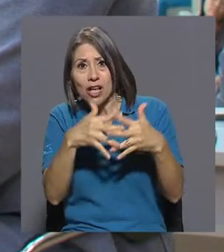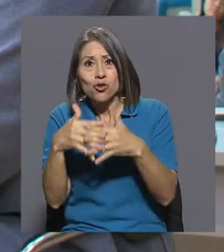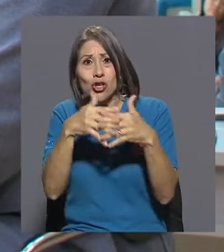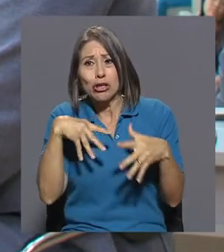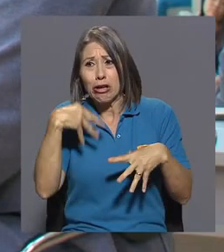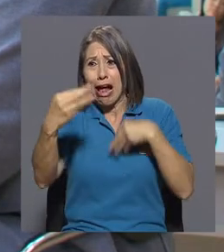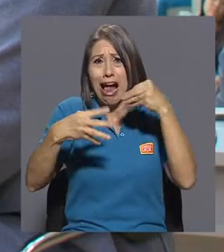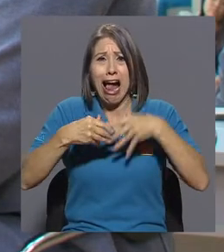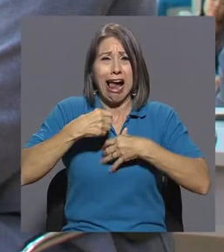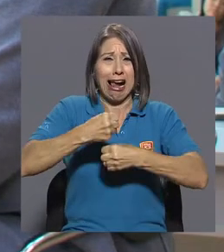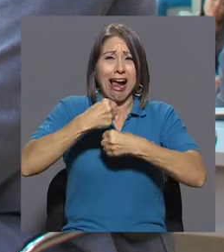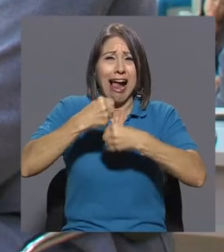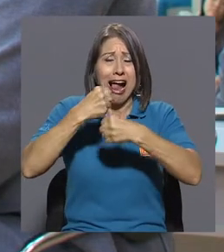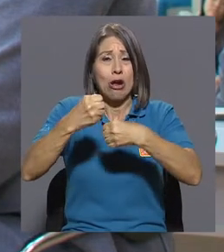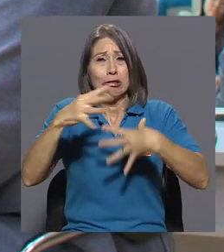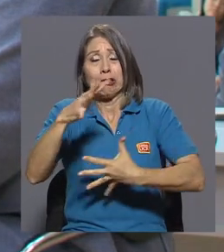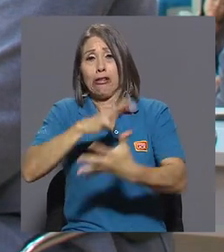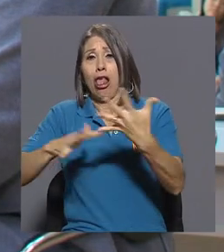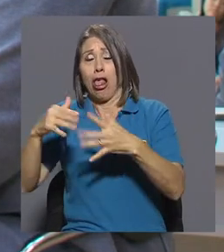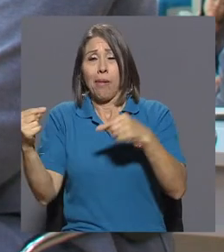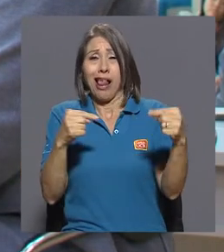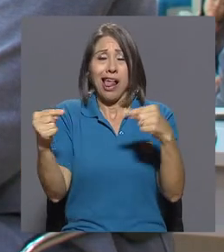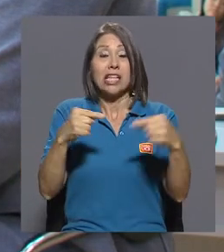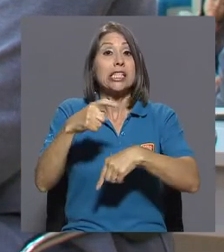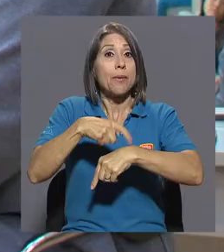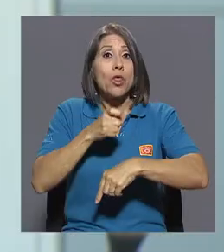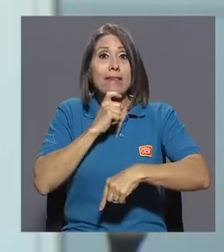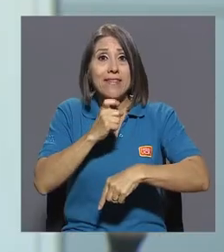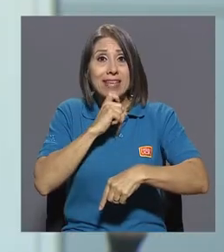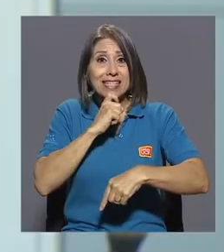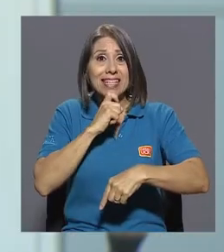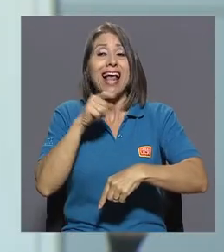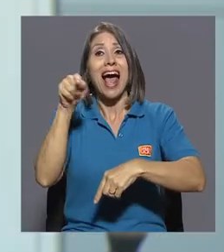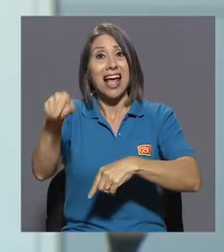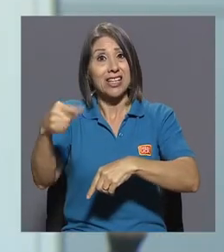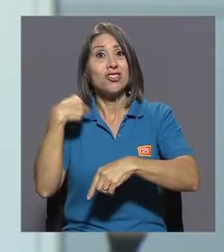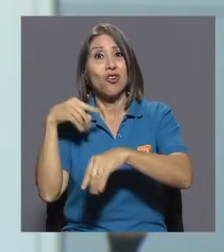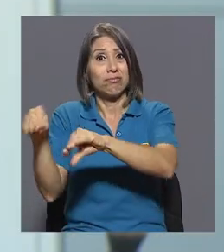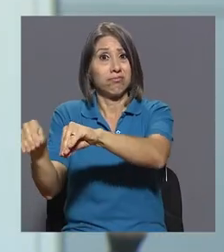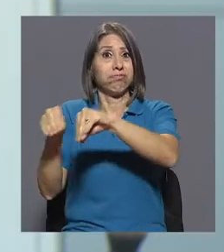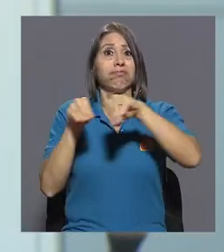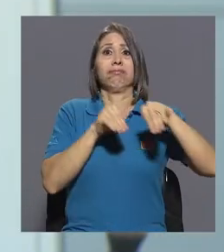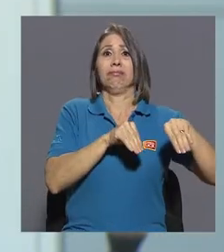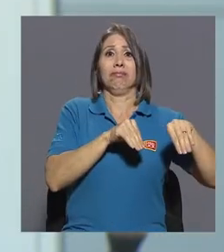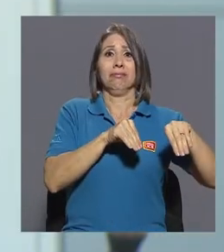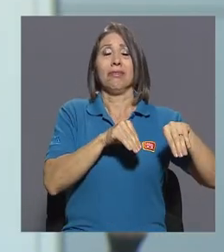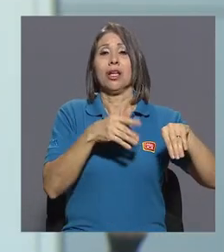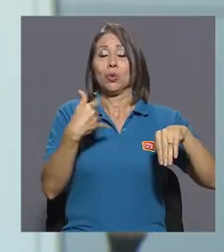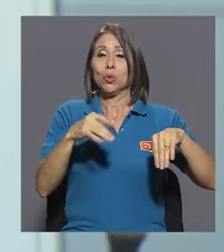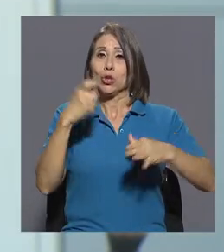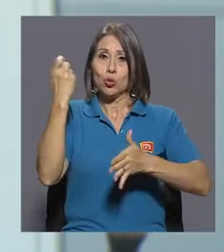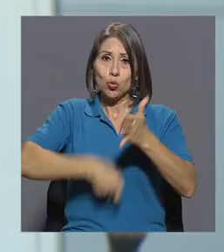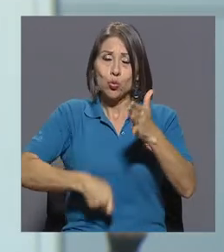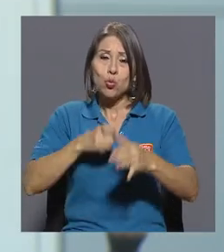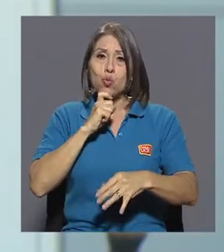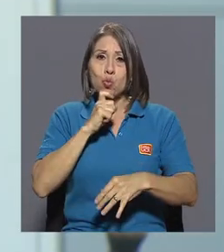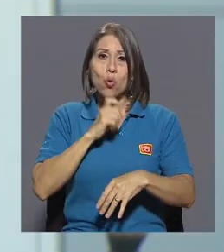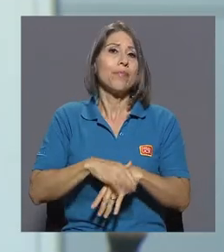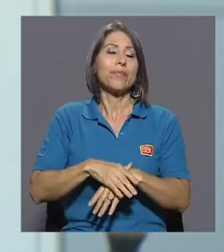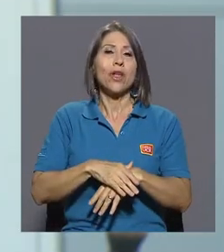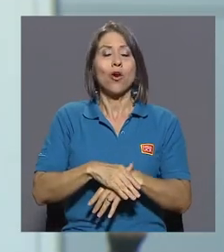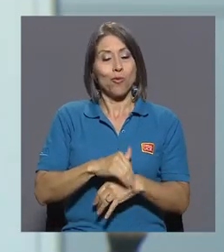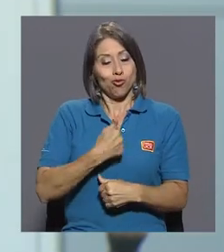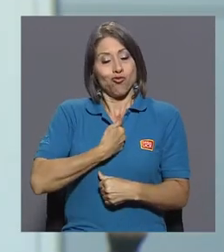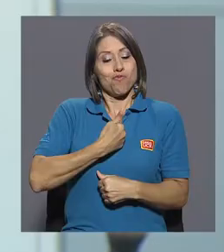tiempo yo me devolví. Yo estaba viviendo allá, pero fue un tiempo muy, muy, muy duro, encontrarme a mí mismo,